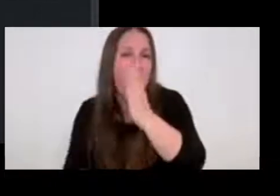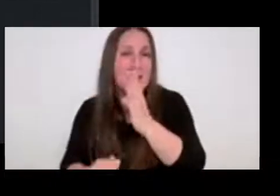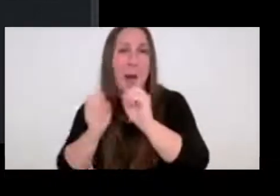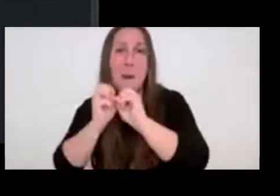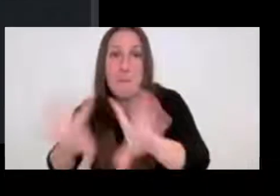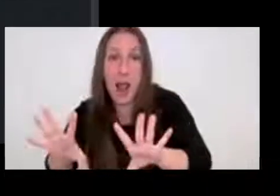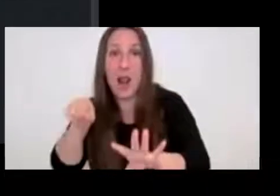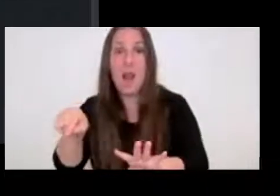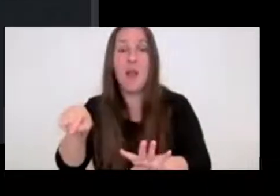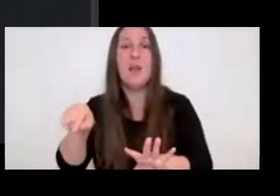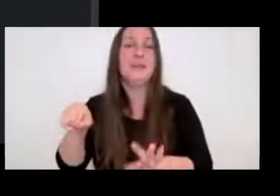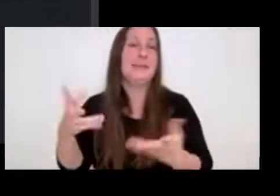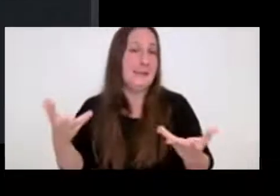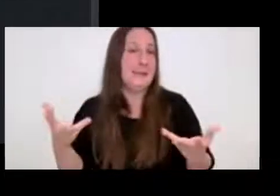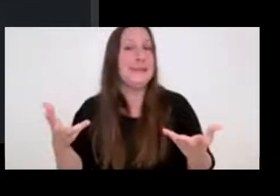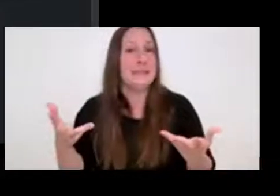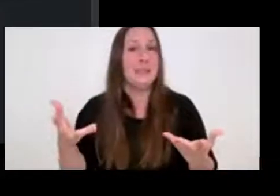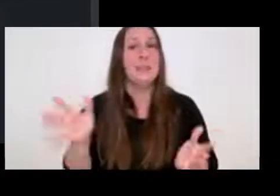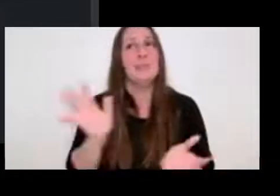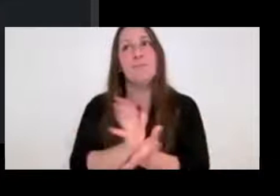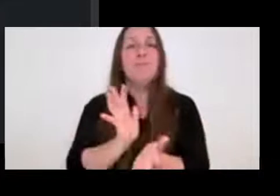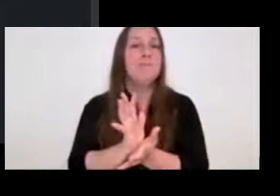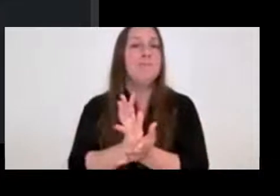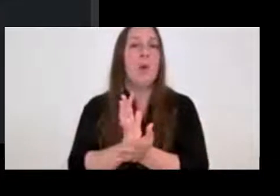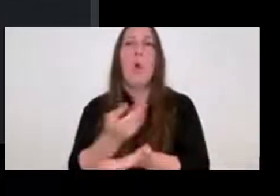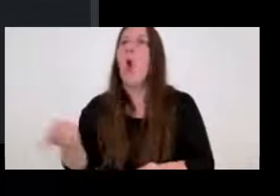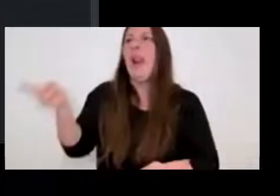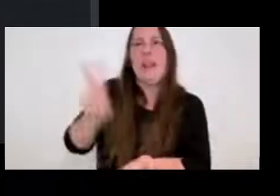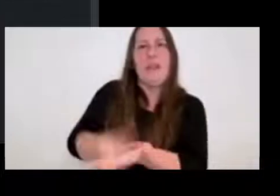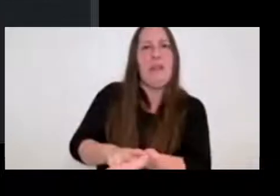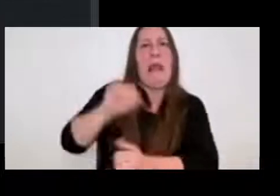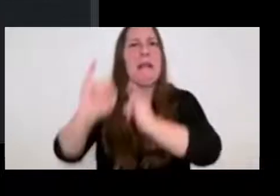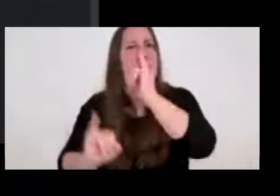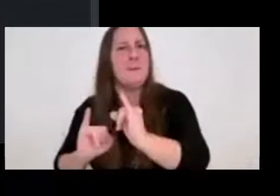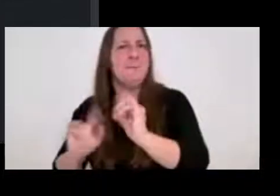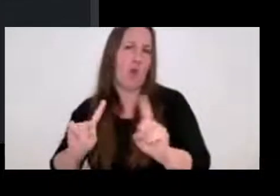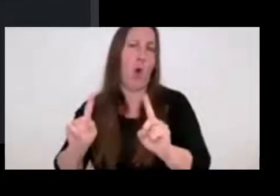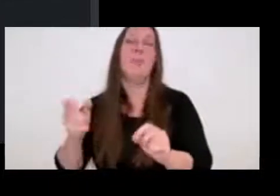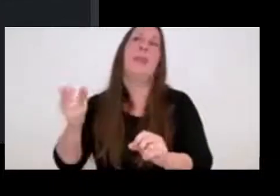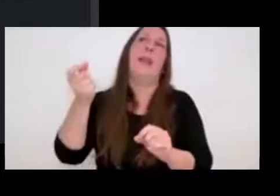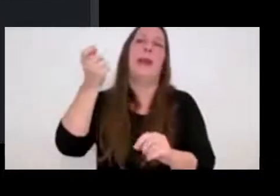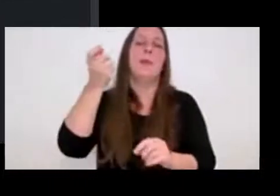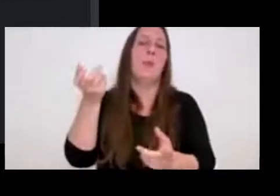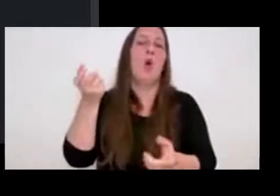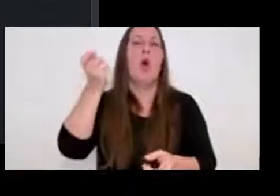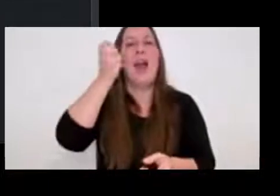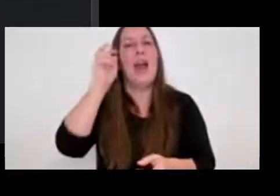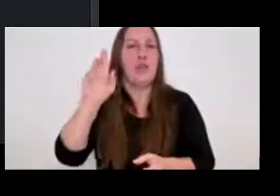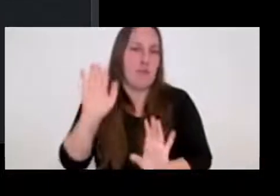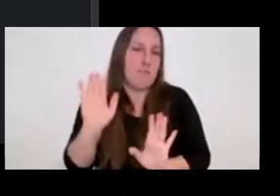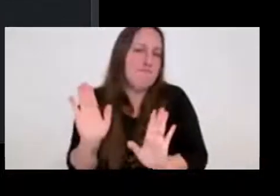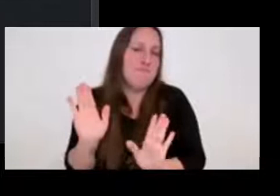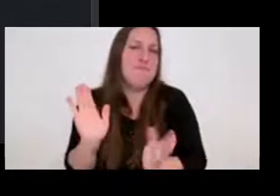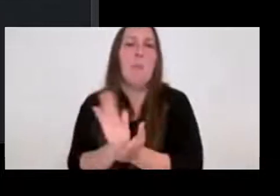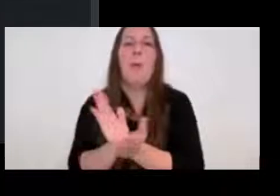lamentablemente, yo diría que yo aconsejo no rectificar nada, salvo que haya errores, digamos, bueno, que uno tenga que rectificar, ¿no?